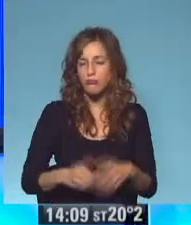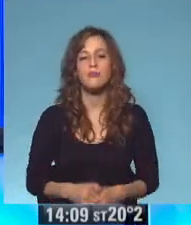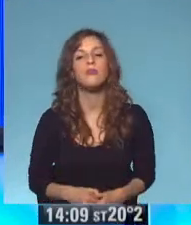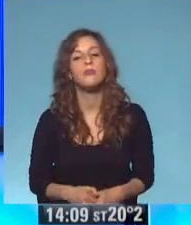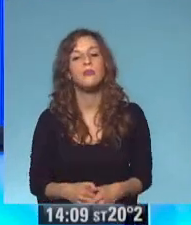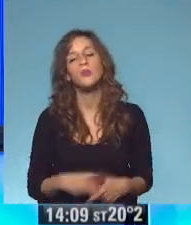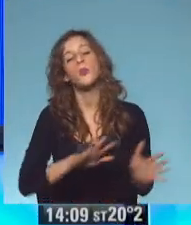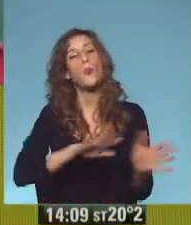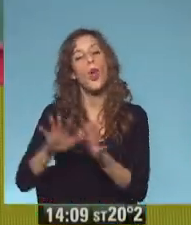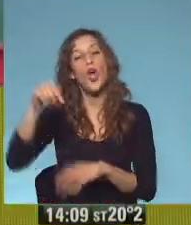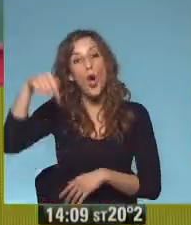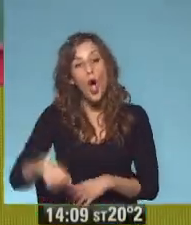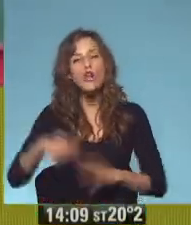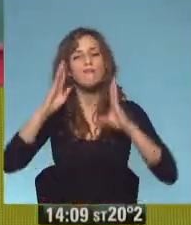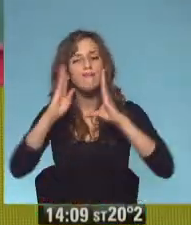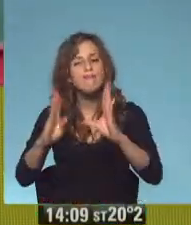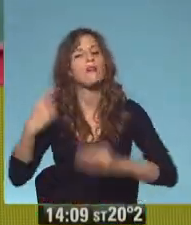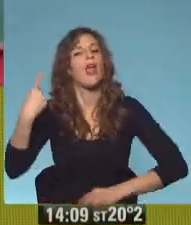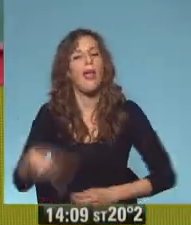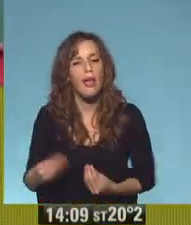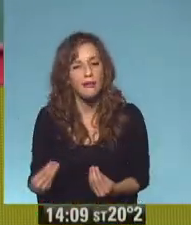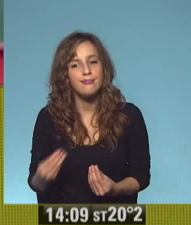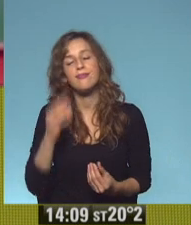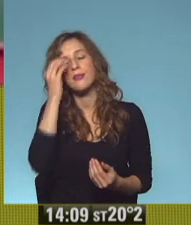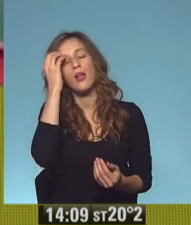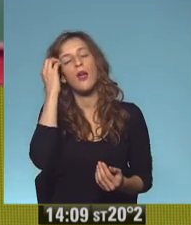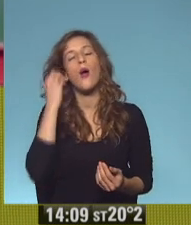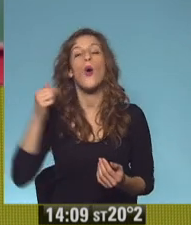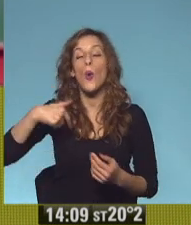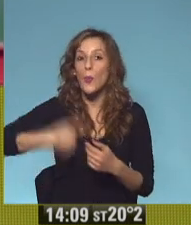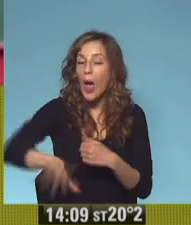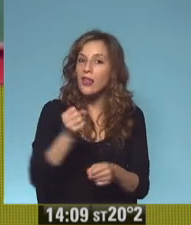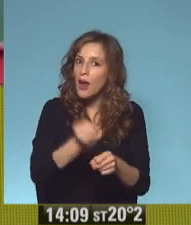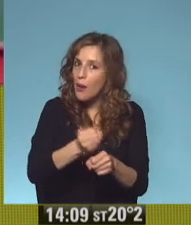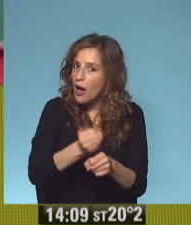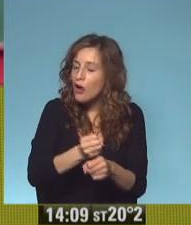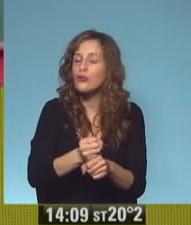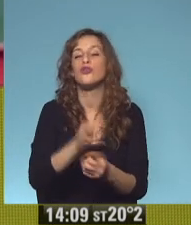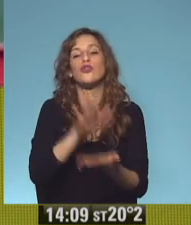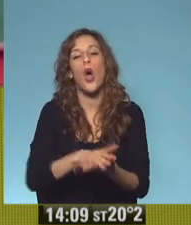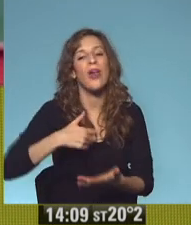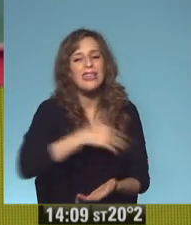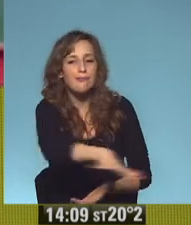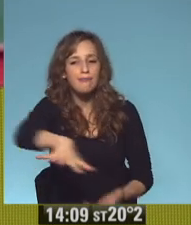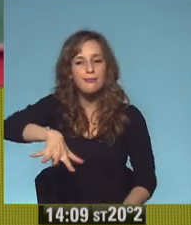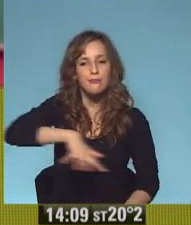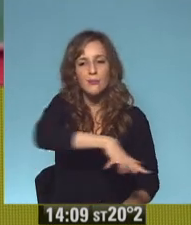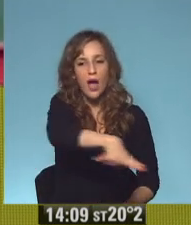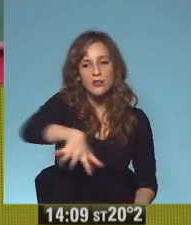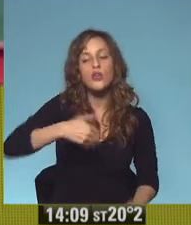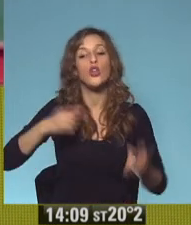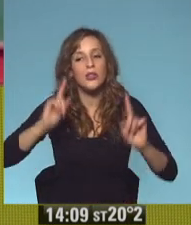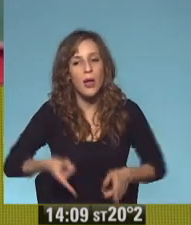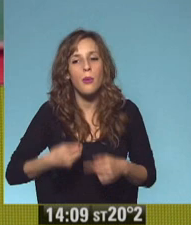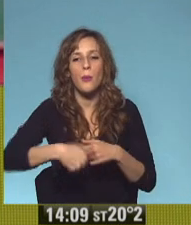vamos a hacer hoy? Bien, ¿qué vamos a hacer hoy? Hoy vamos a seguir trabajando con esto de orientarnos en el espacio. Sí. Y vamos a trabajar con